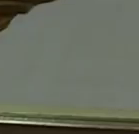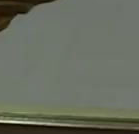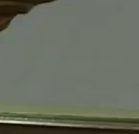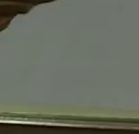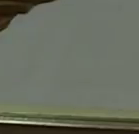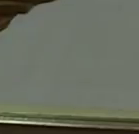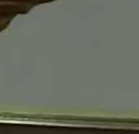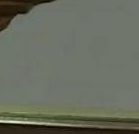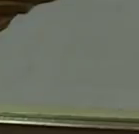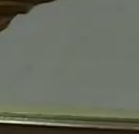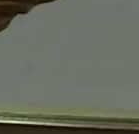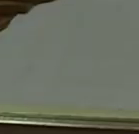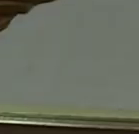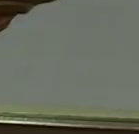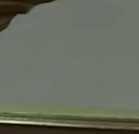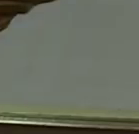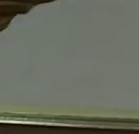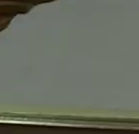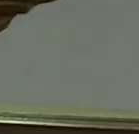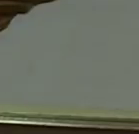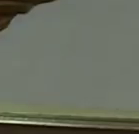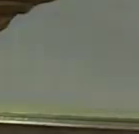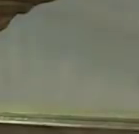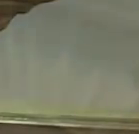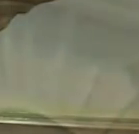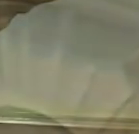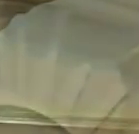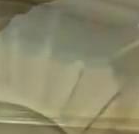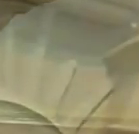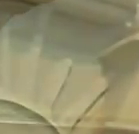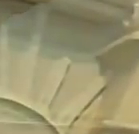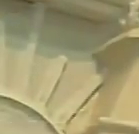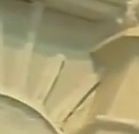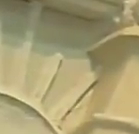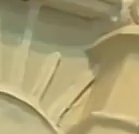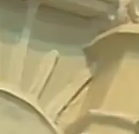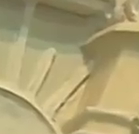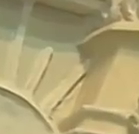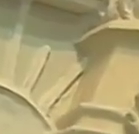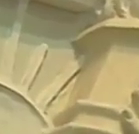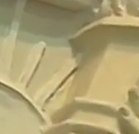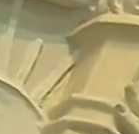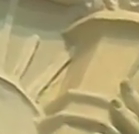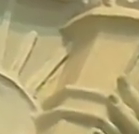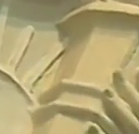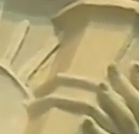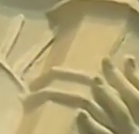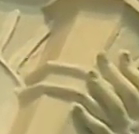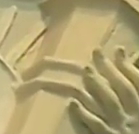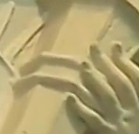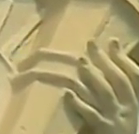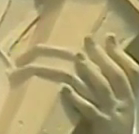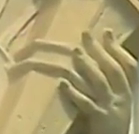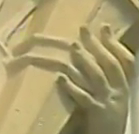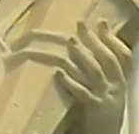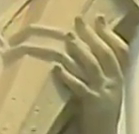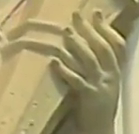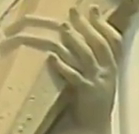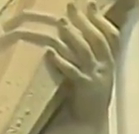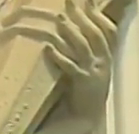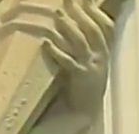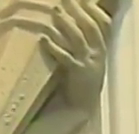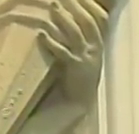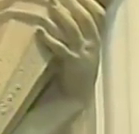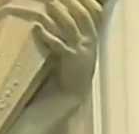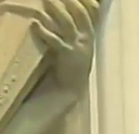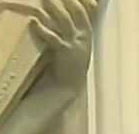convivencia pacífica entre el gobierno nacional y la oposición venezolana. Él también decía y exigía en ese mismo acuerdo